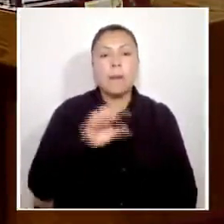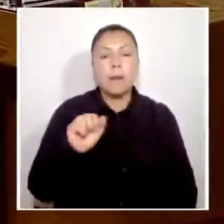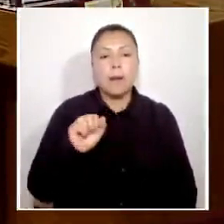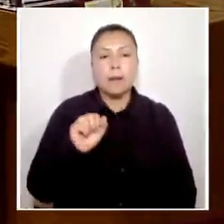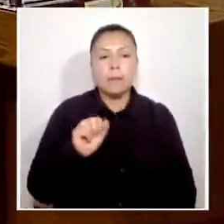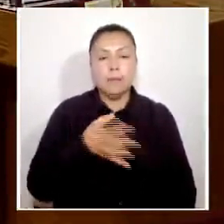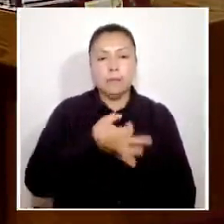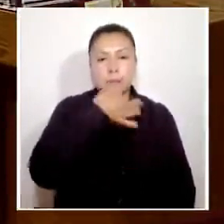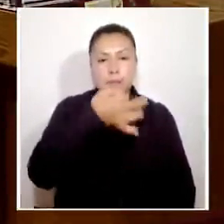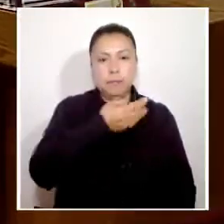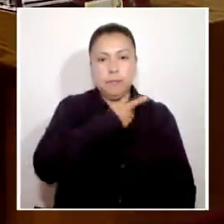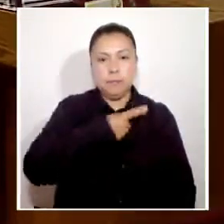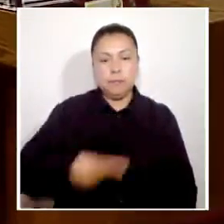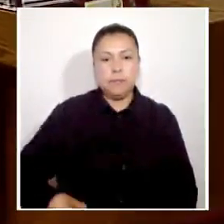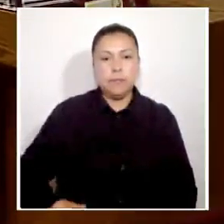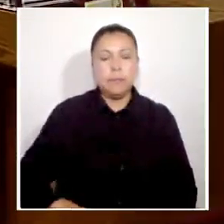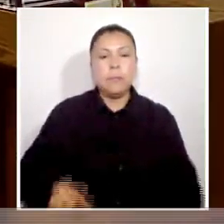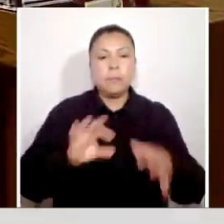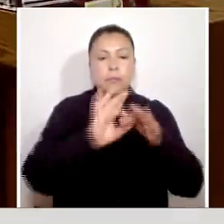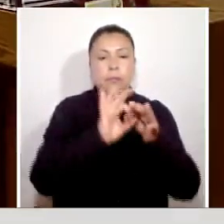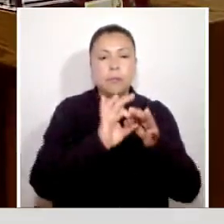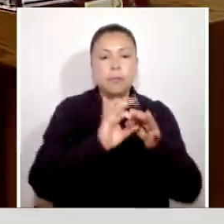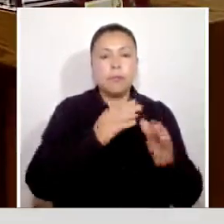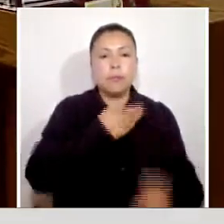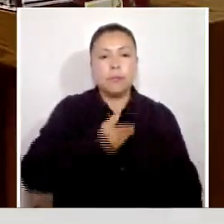Tapia Gracias presidente